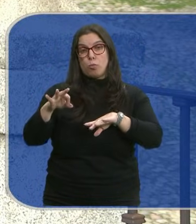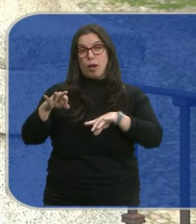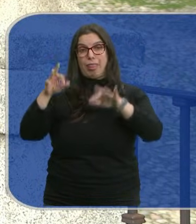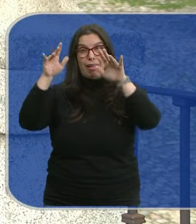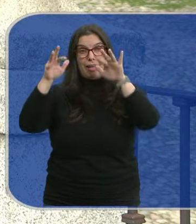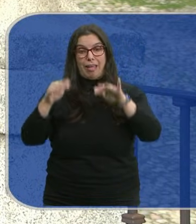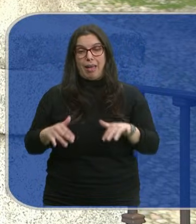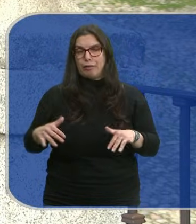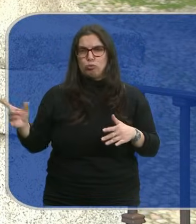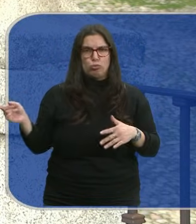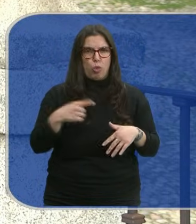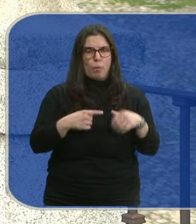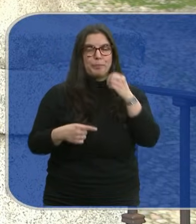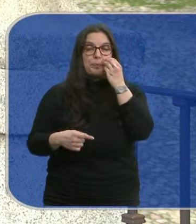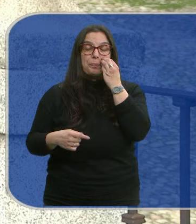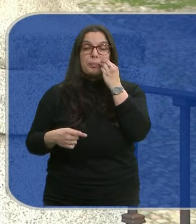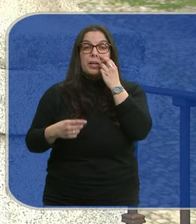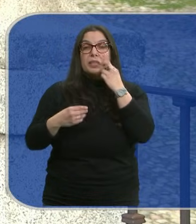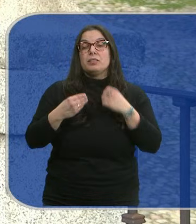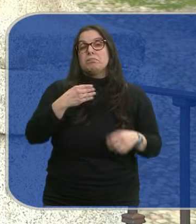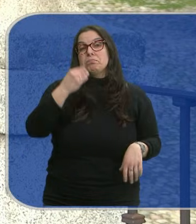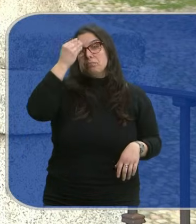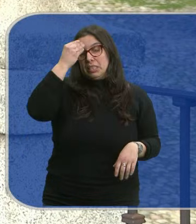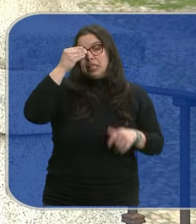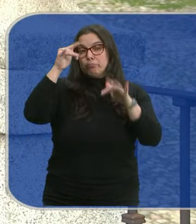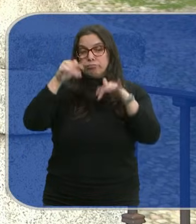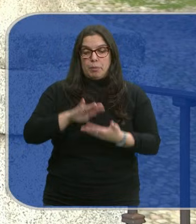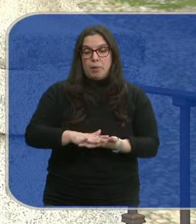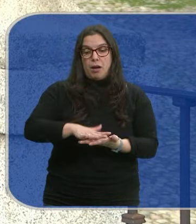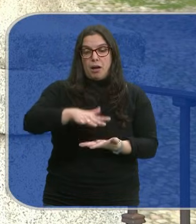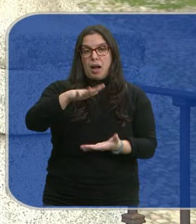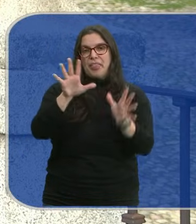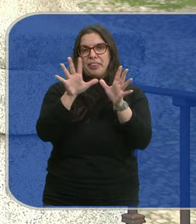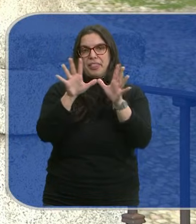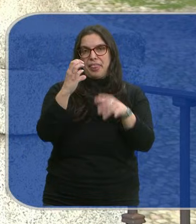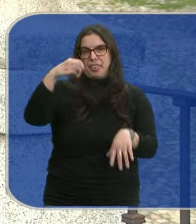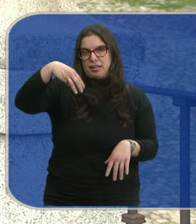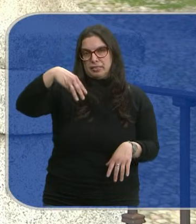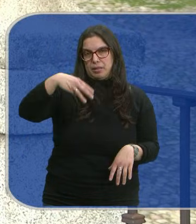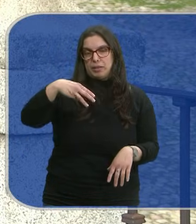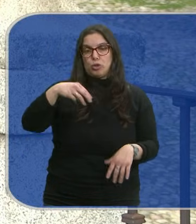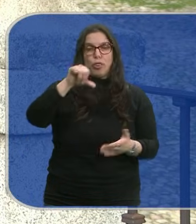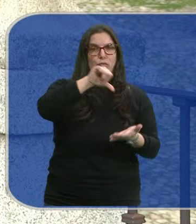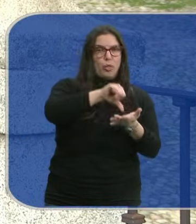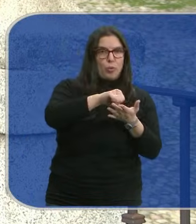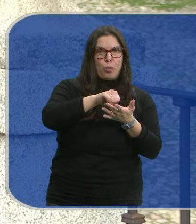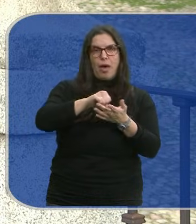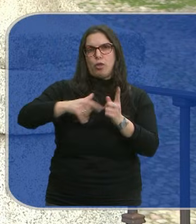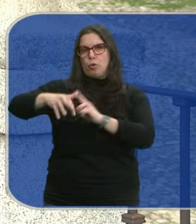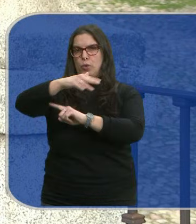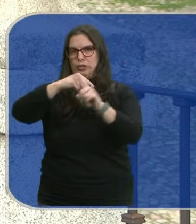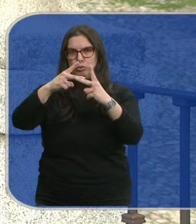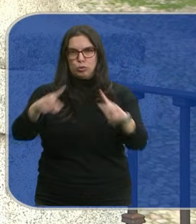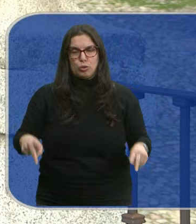en todas las cotas. Se espera una precipitación acumulada de 10 centímetros de nieve tanto en la ciudad como en el